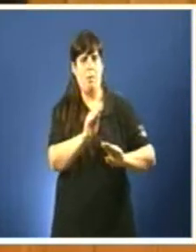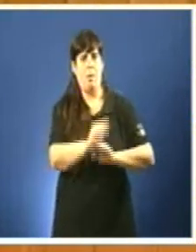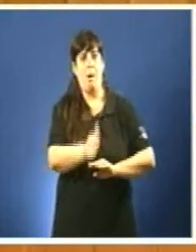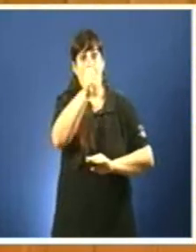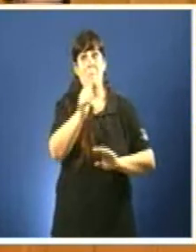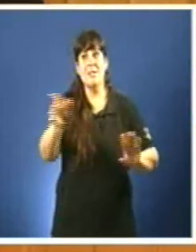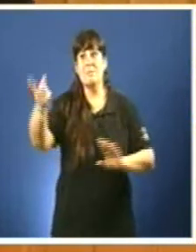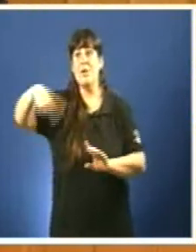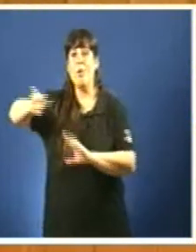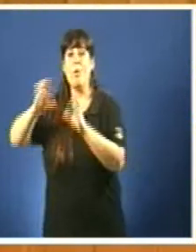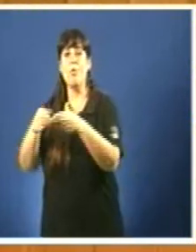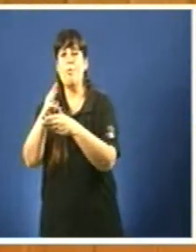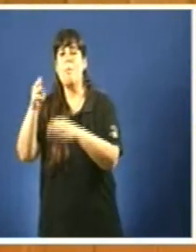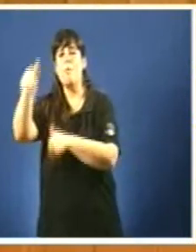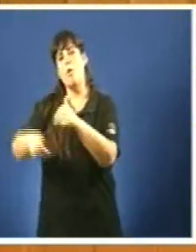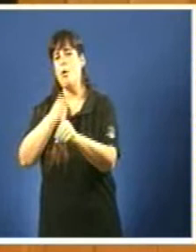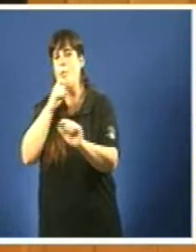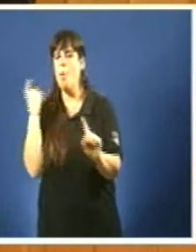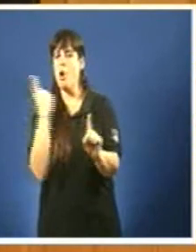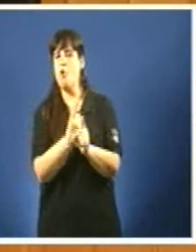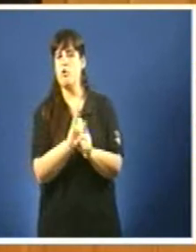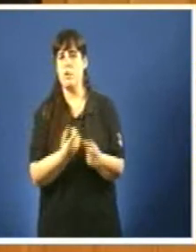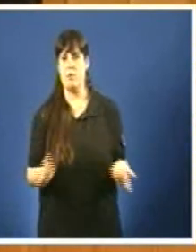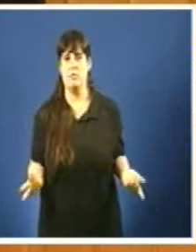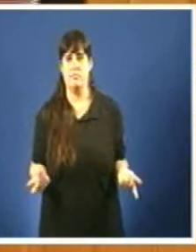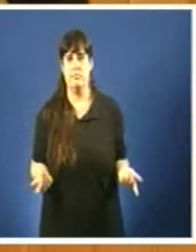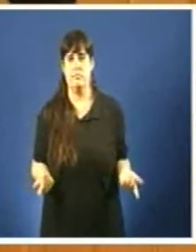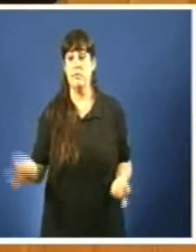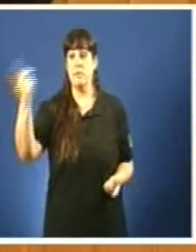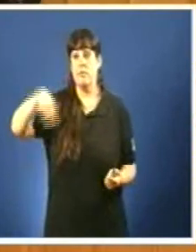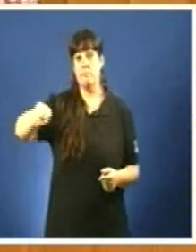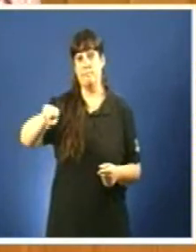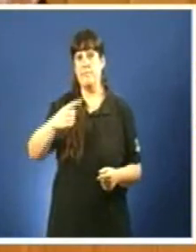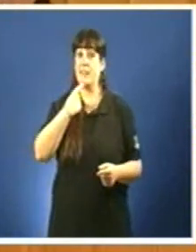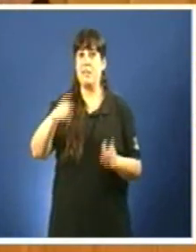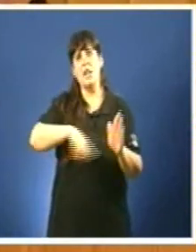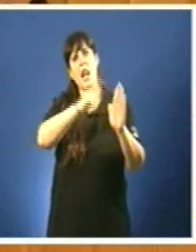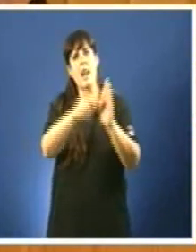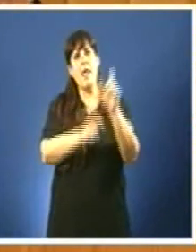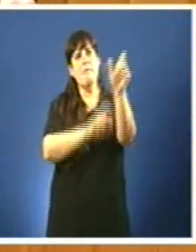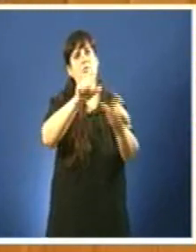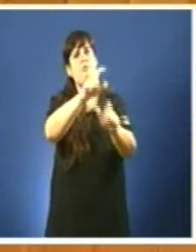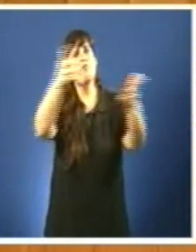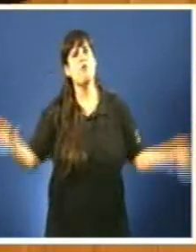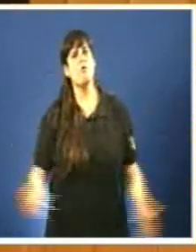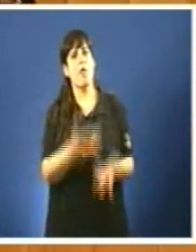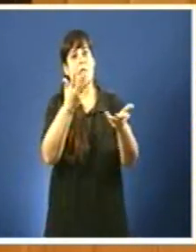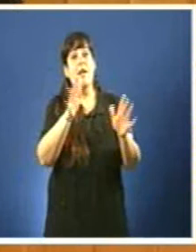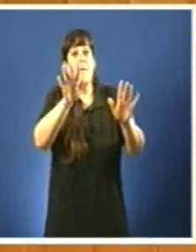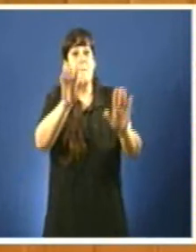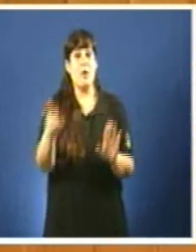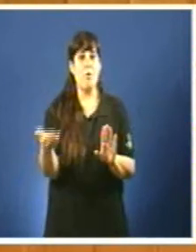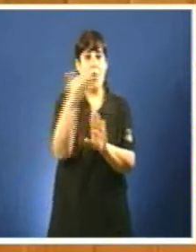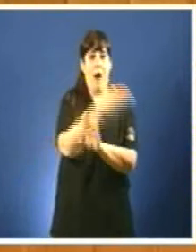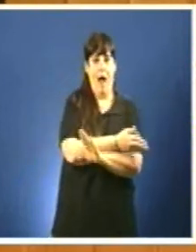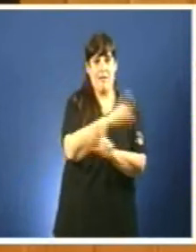contra. Anuncian a Lei de Participación Cidadán e fanno despois de que vostedes amputasen a lei para reforzar as